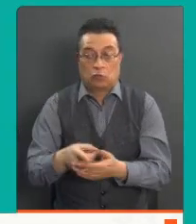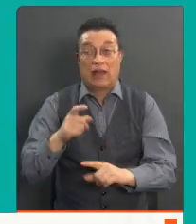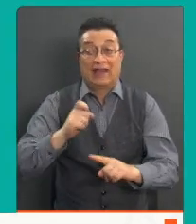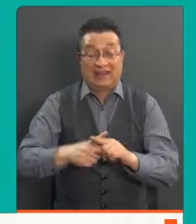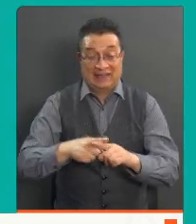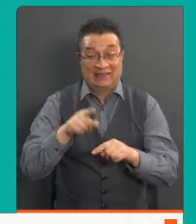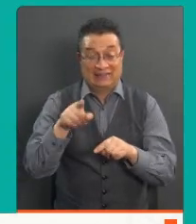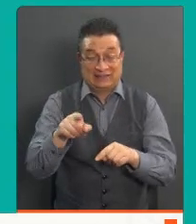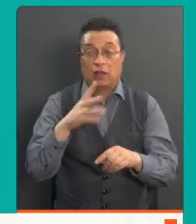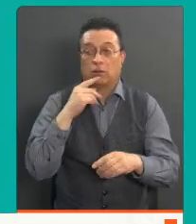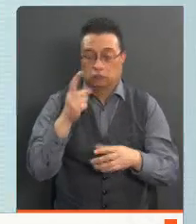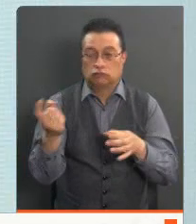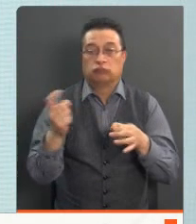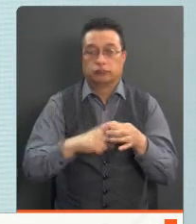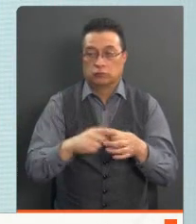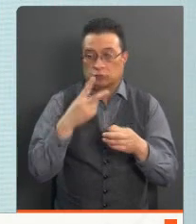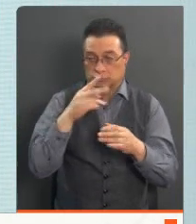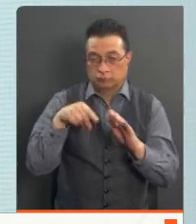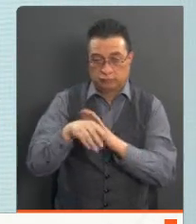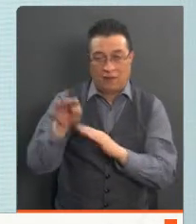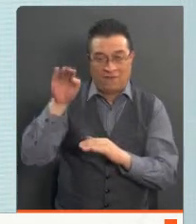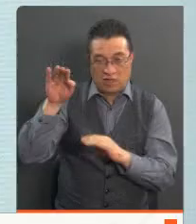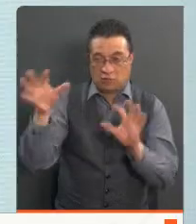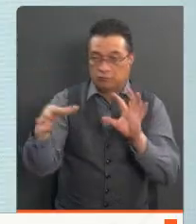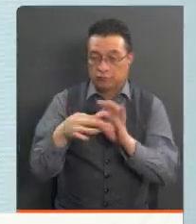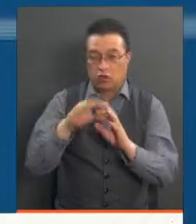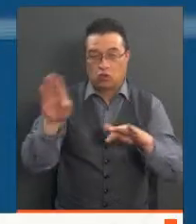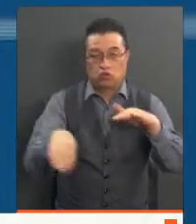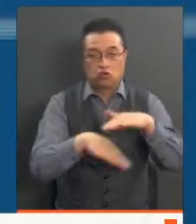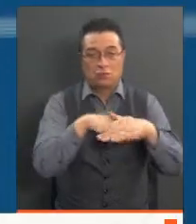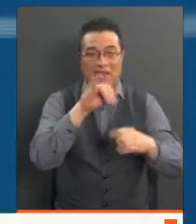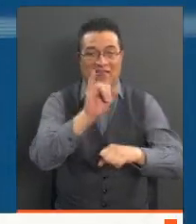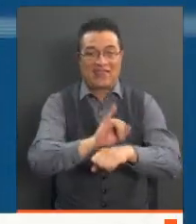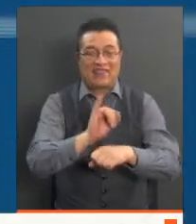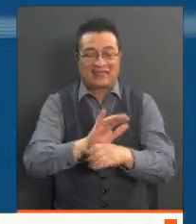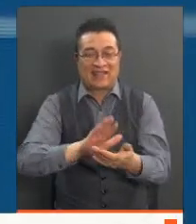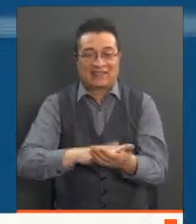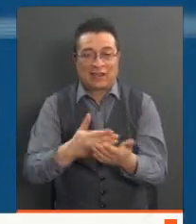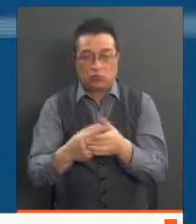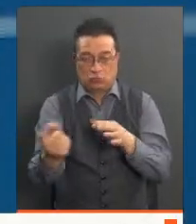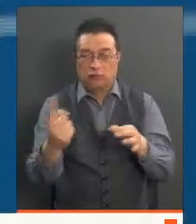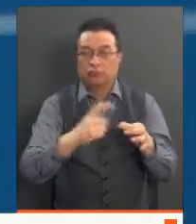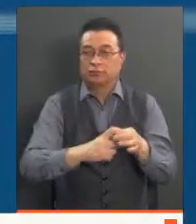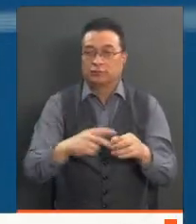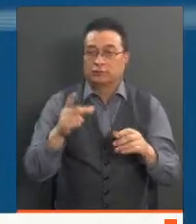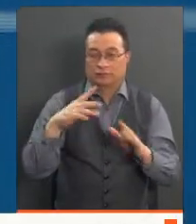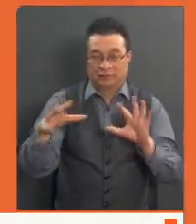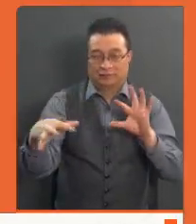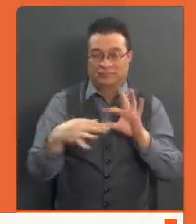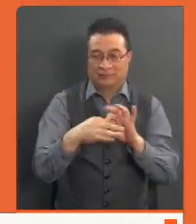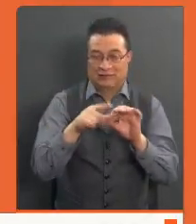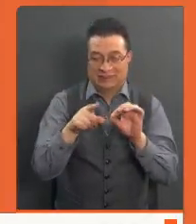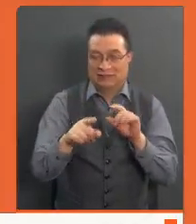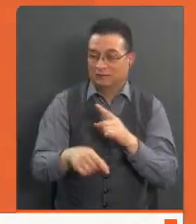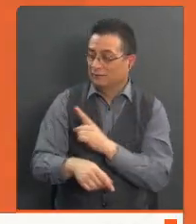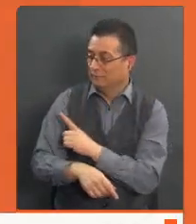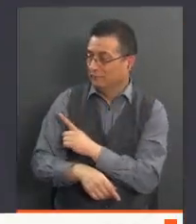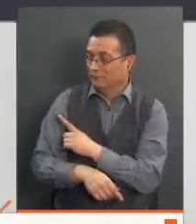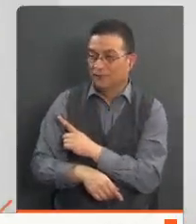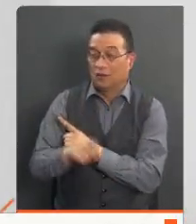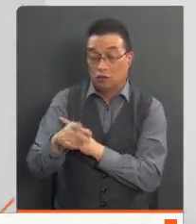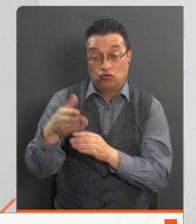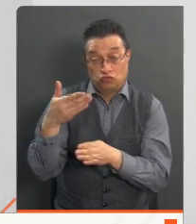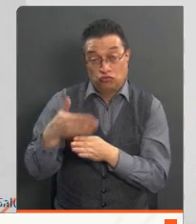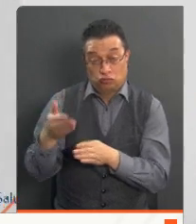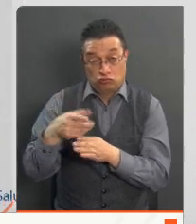validar sus datos personales y bancarios en la página de la Superintendencia de Salud, en el link habilitado para ello. Quienes tengan excedentes y